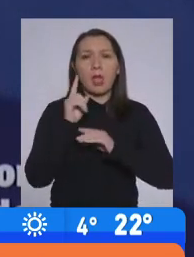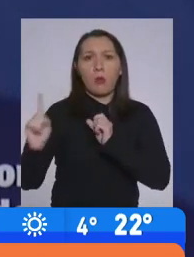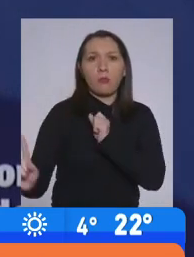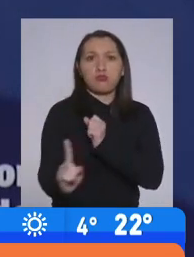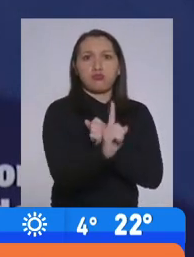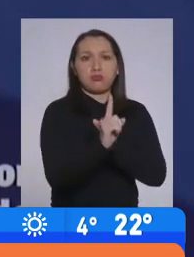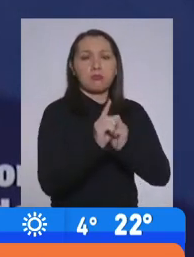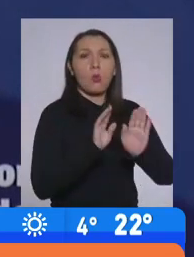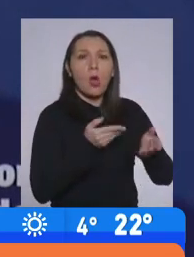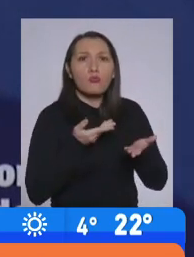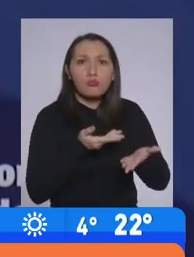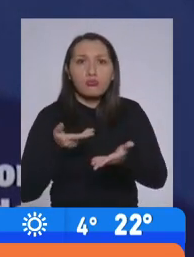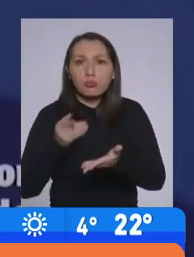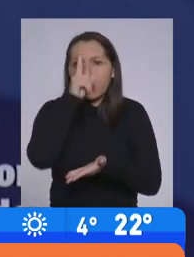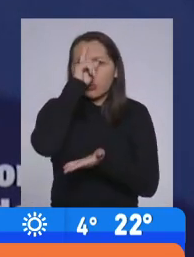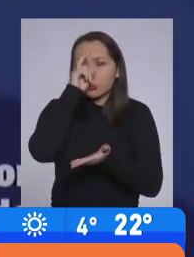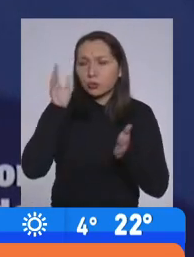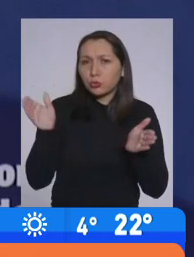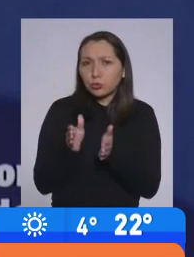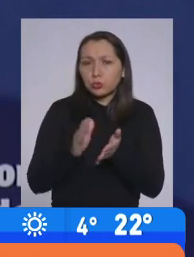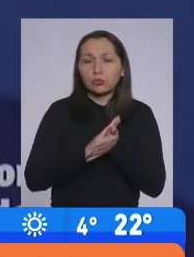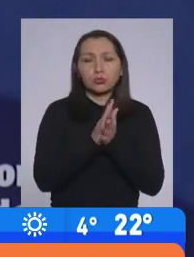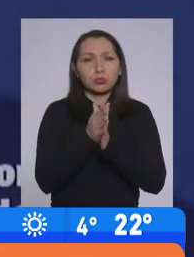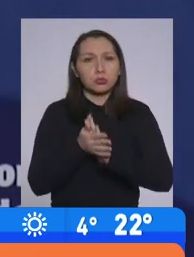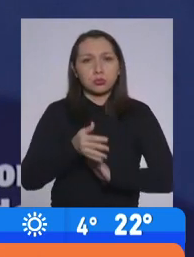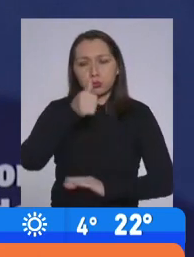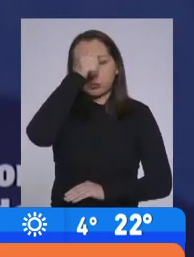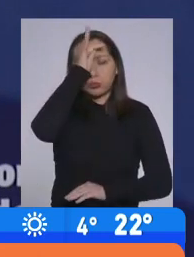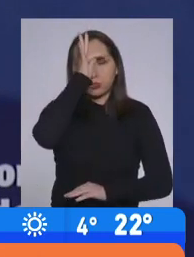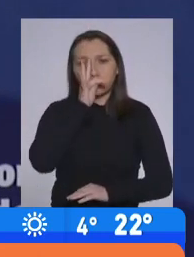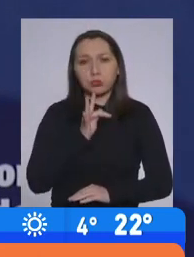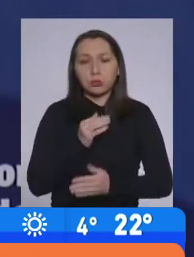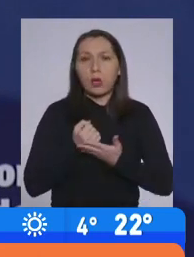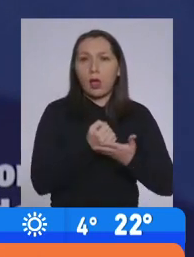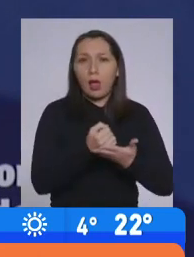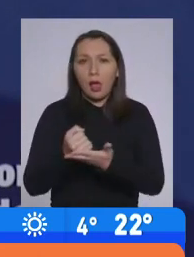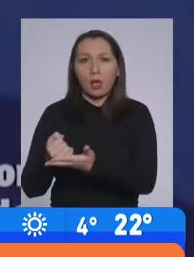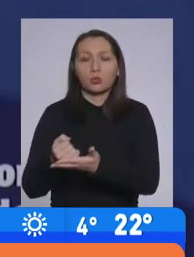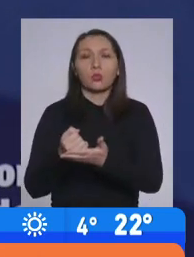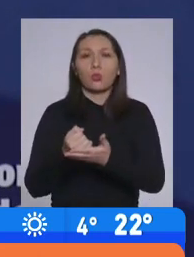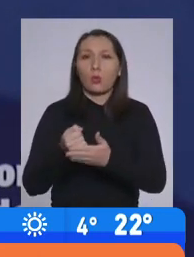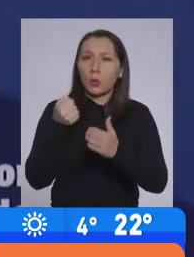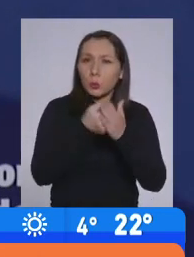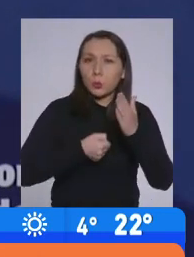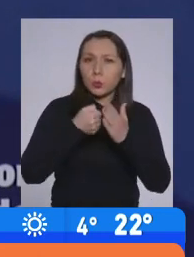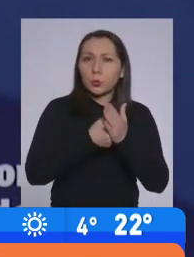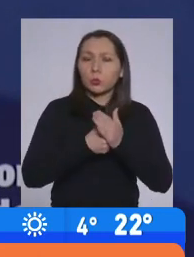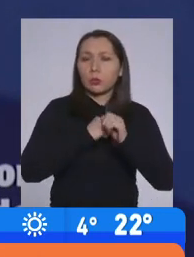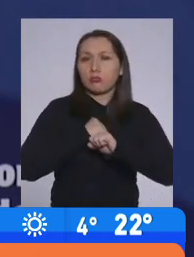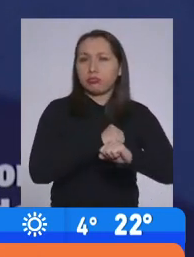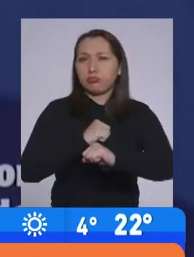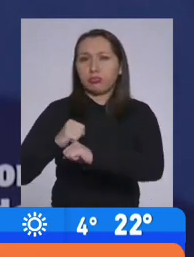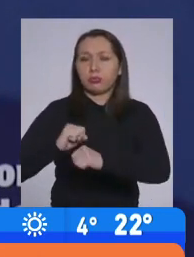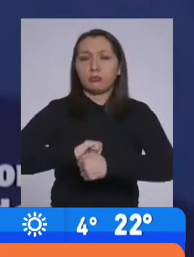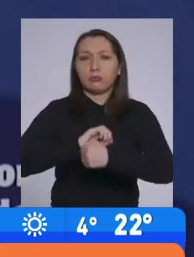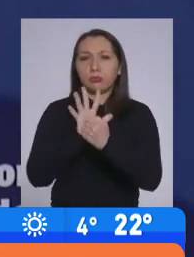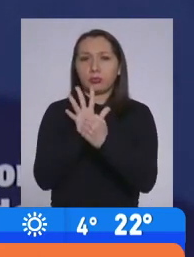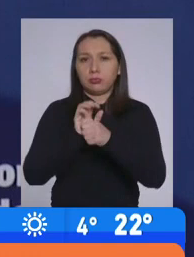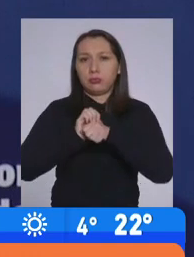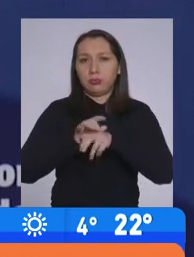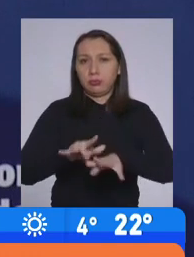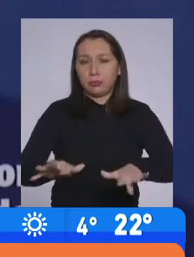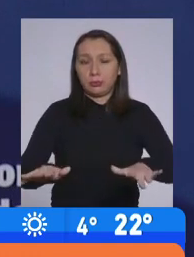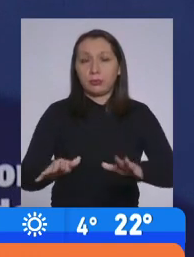a la atención primaria a todos los funcionarios que están contribuyendo a luchar contra esta pandemia